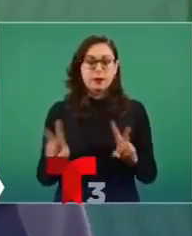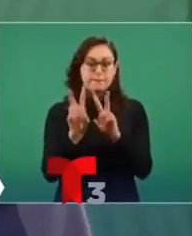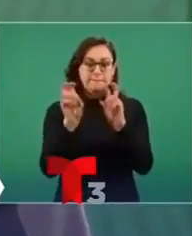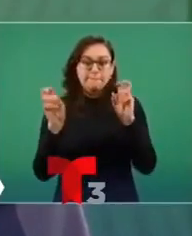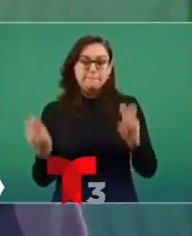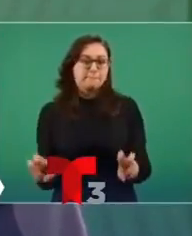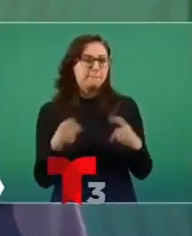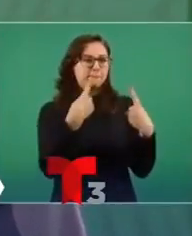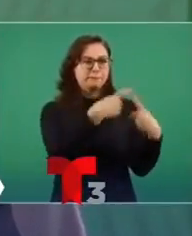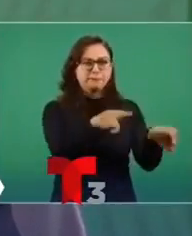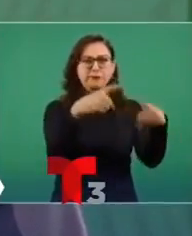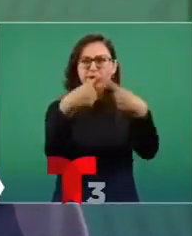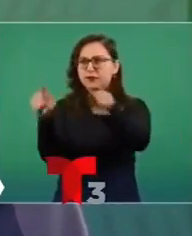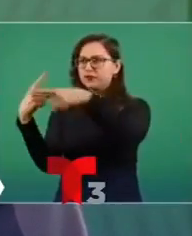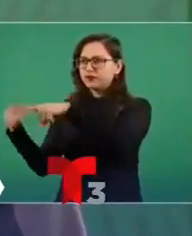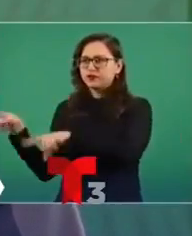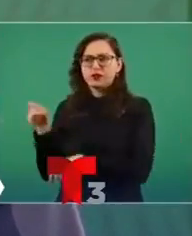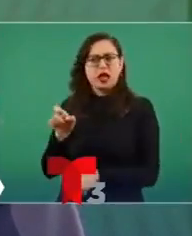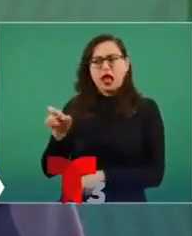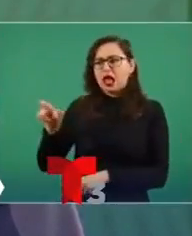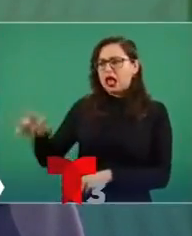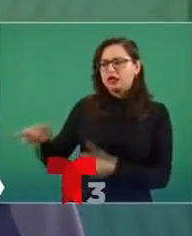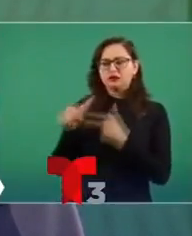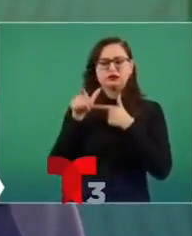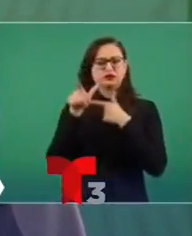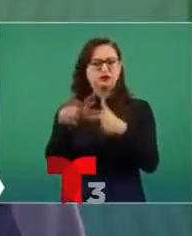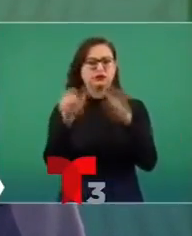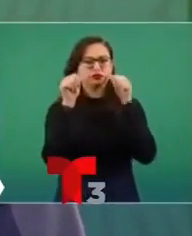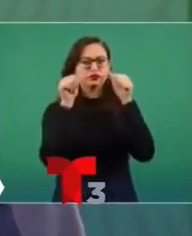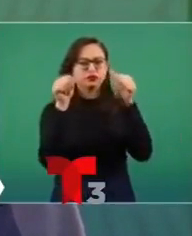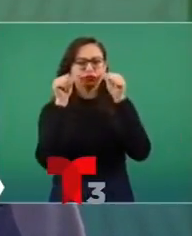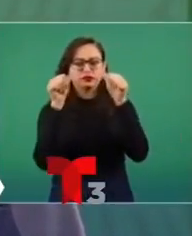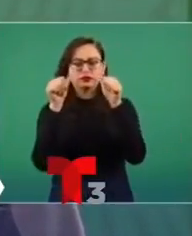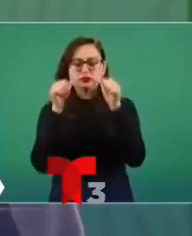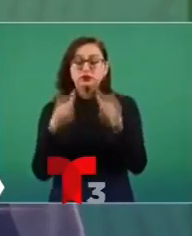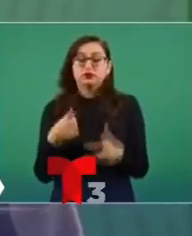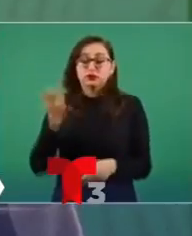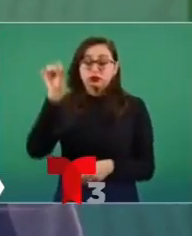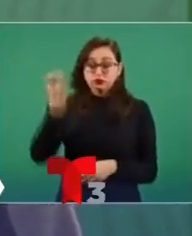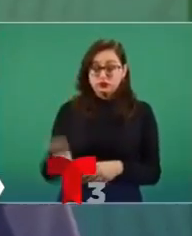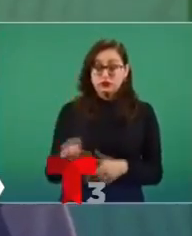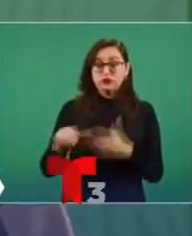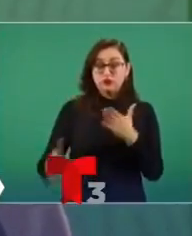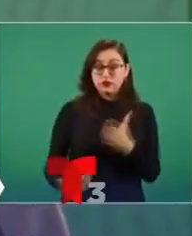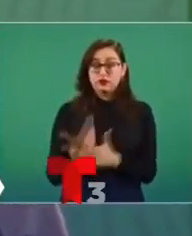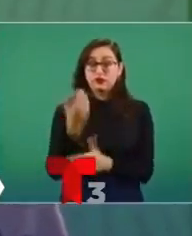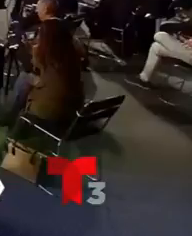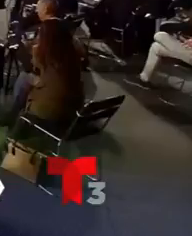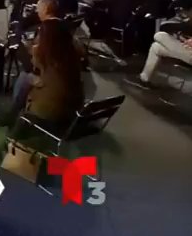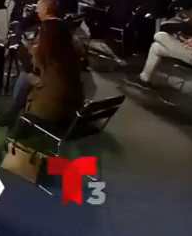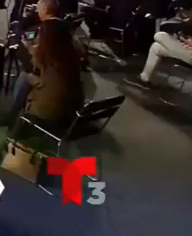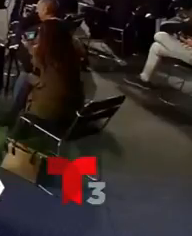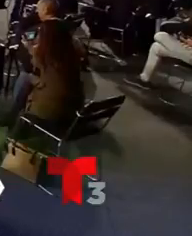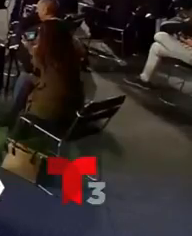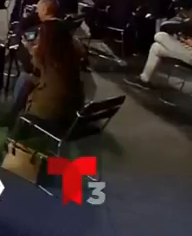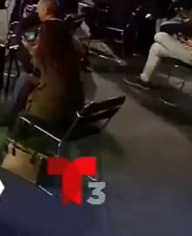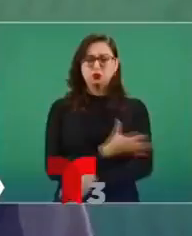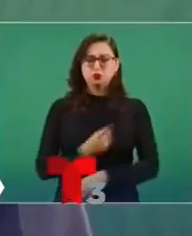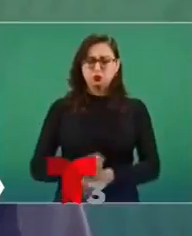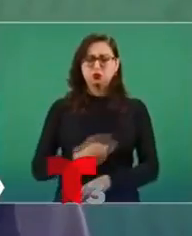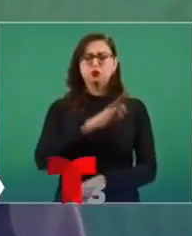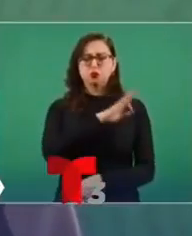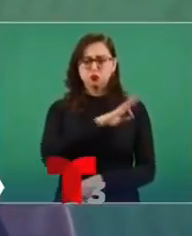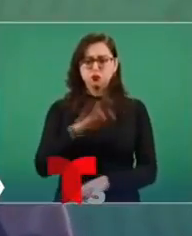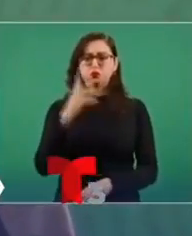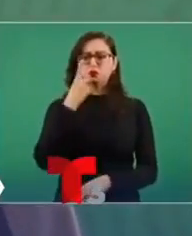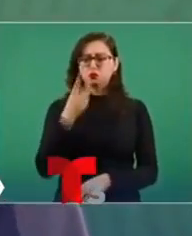conferencia matutina. Ahí aseguró que el jefe del Ejecutivo de este país se encuentra estable y ejerciendo sus funciones. Escuchemos. Se